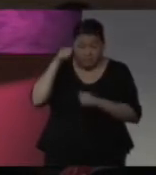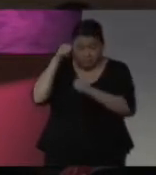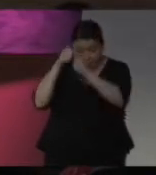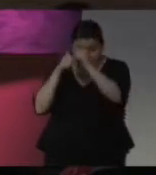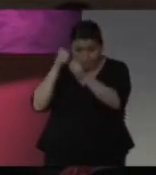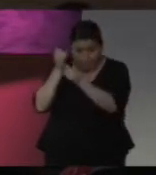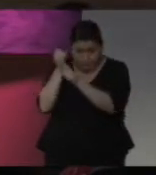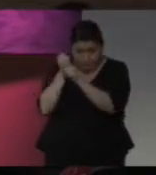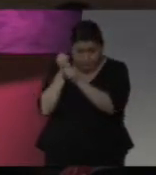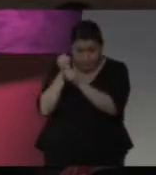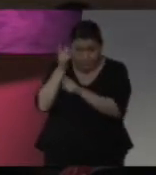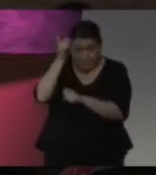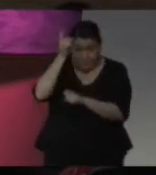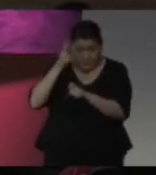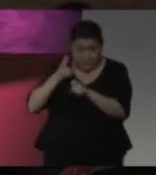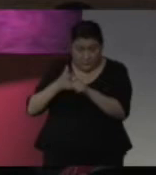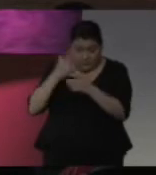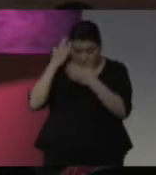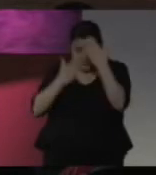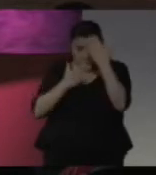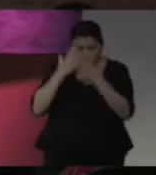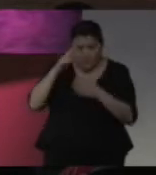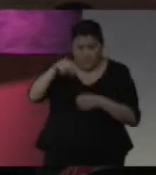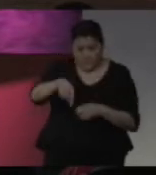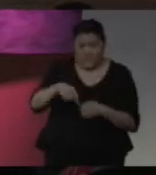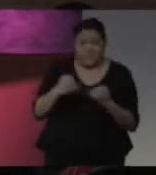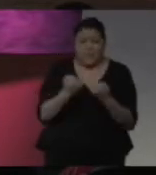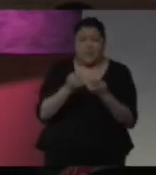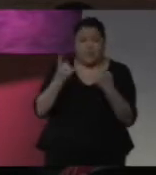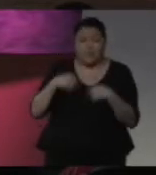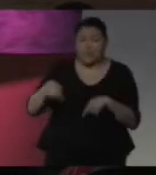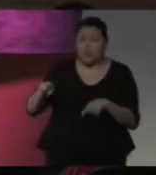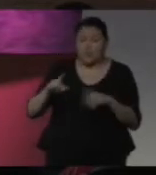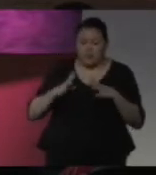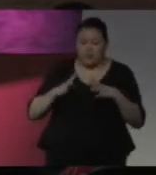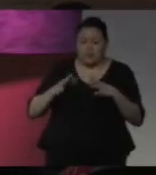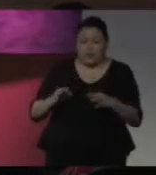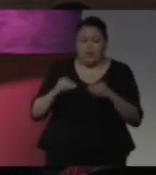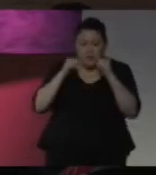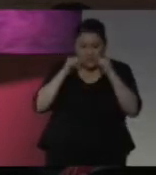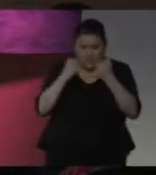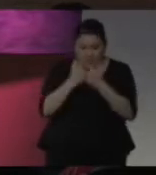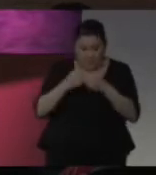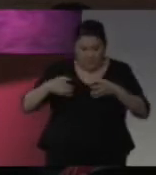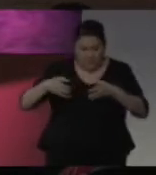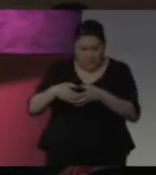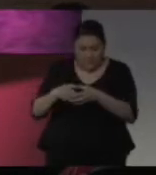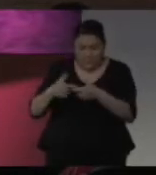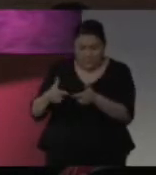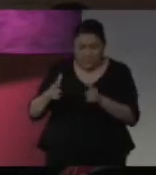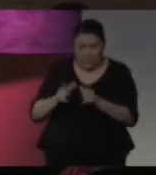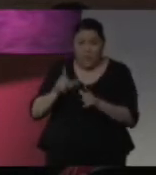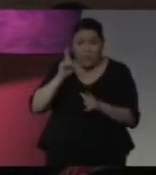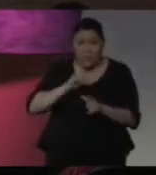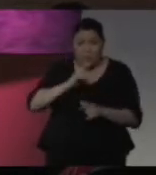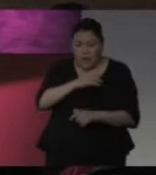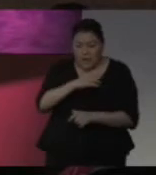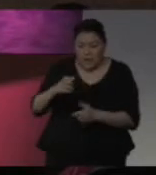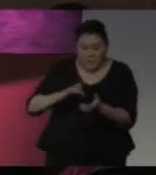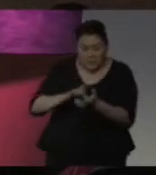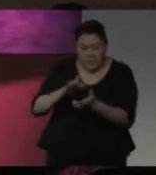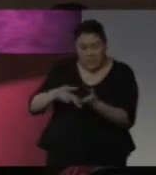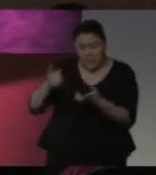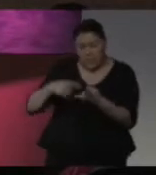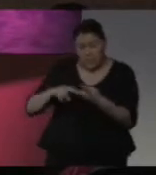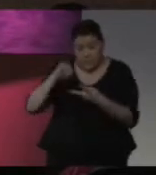feminista, doctorada por la UNAM. Ella es fundadora y asesora de varios grupos de mujeres campesinas e indígenas